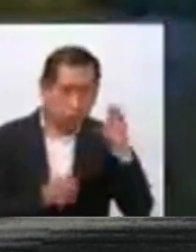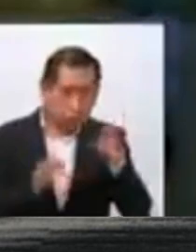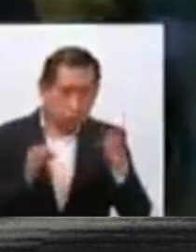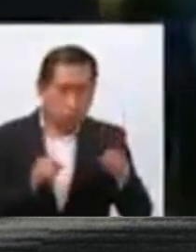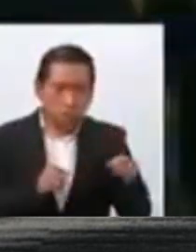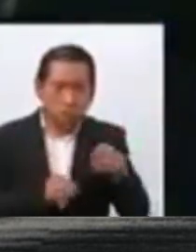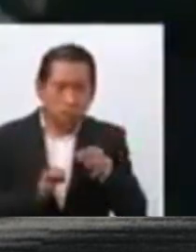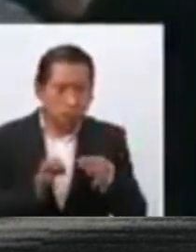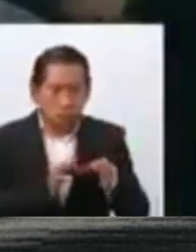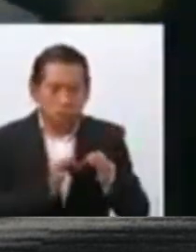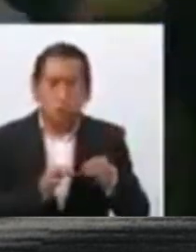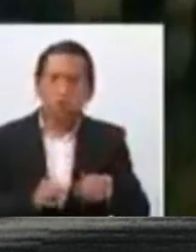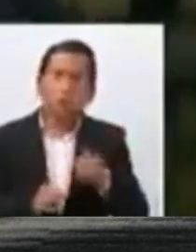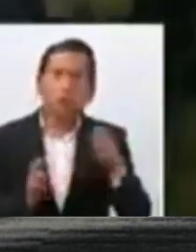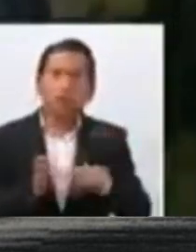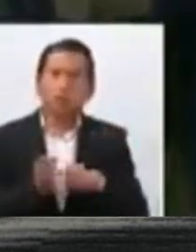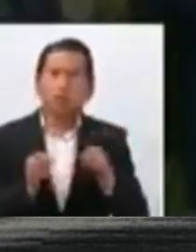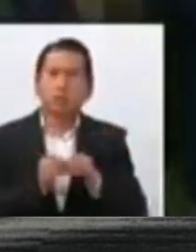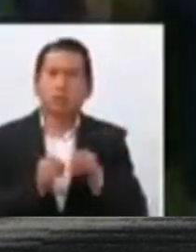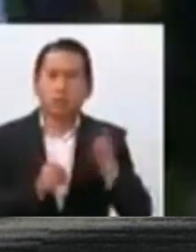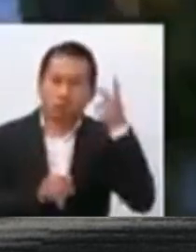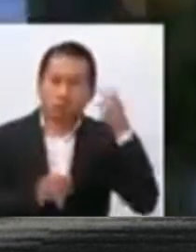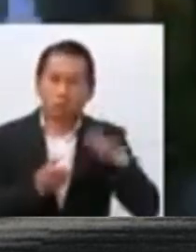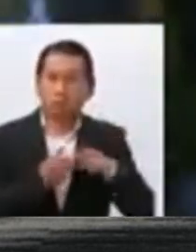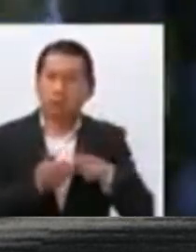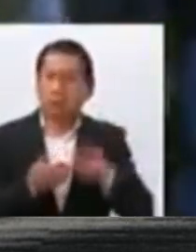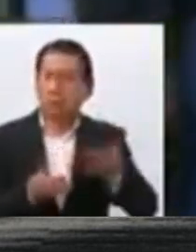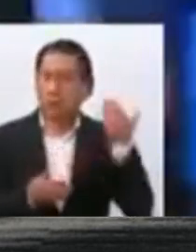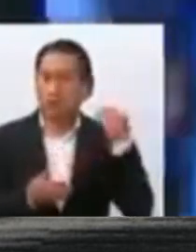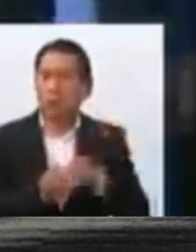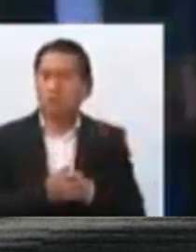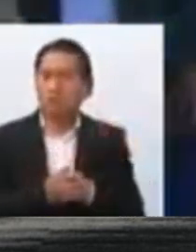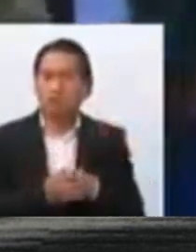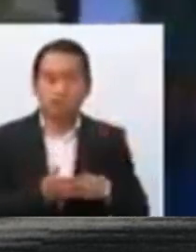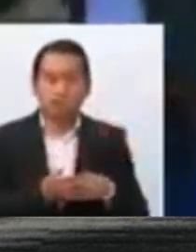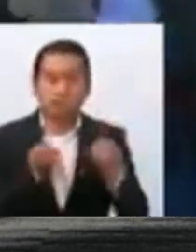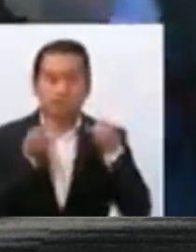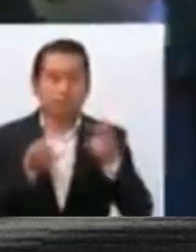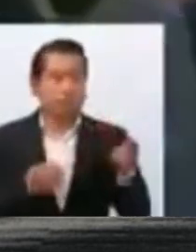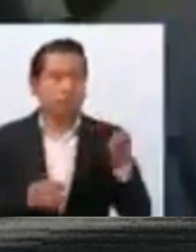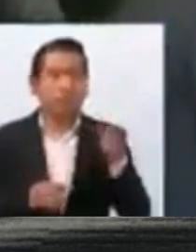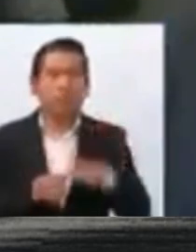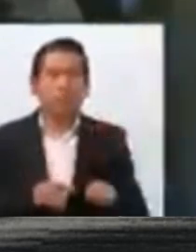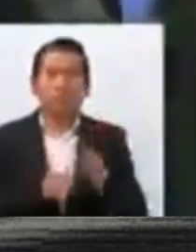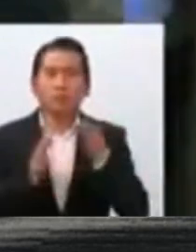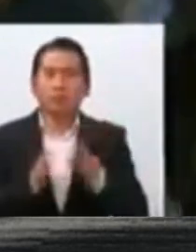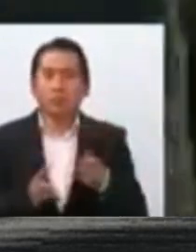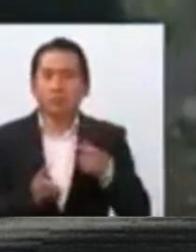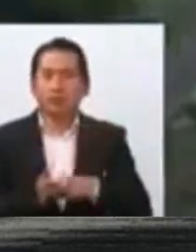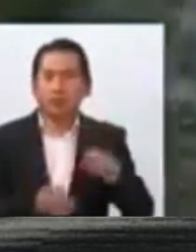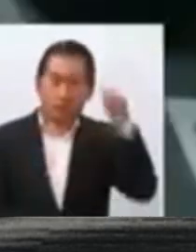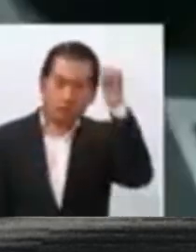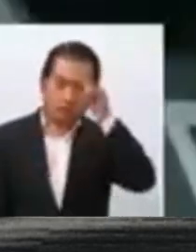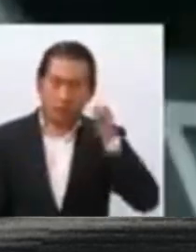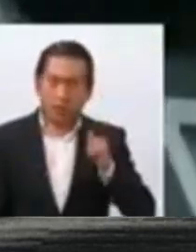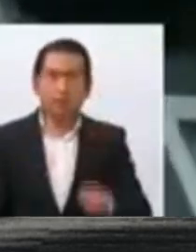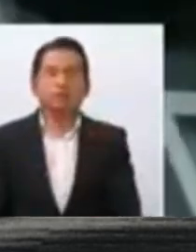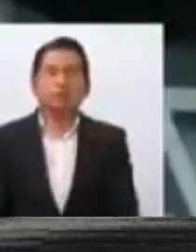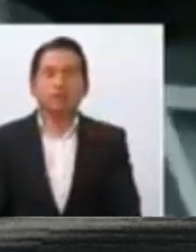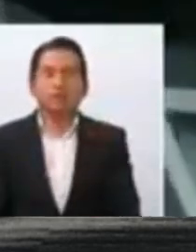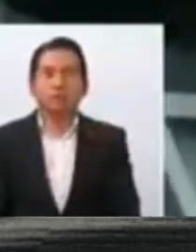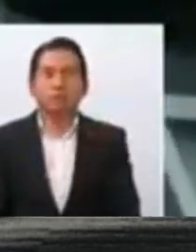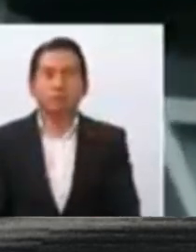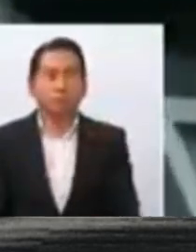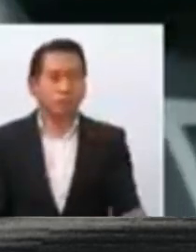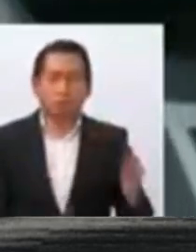salida extralegislativa a la crisis política de entonces. Así lo hizo conocer el exministro del régimen de Áñez. A ella no